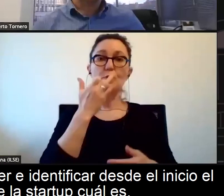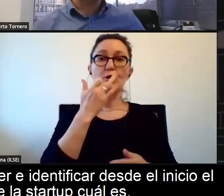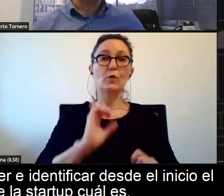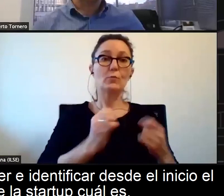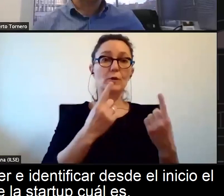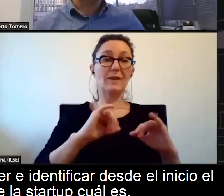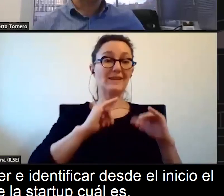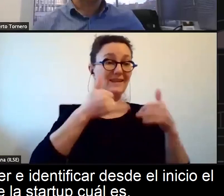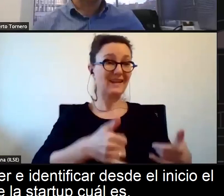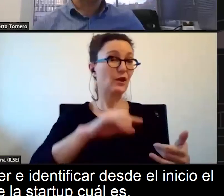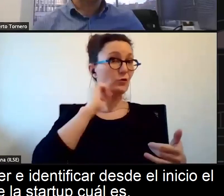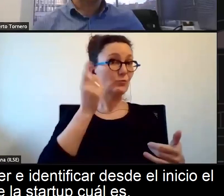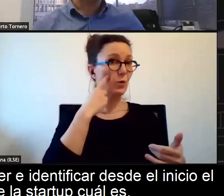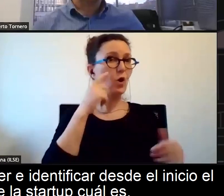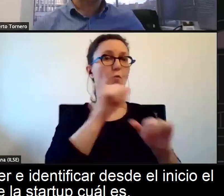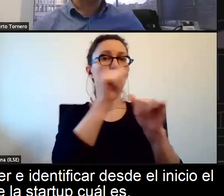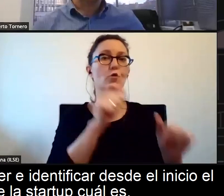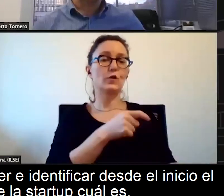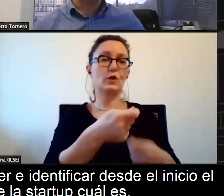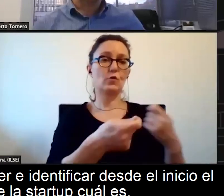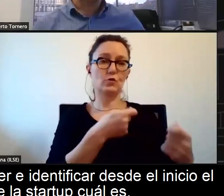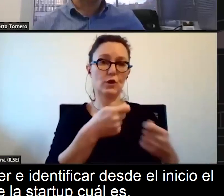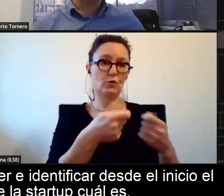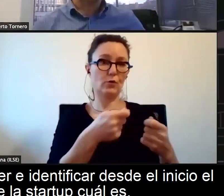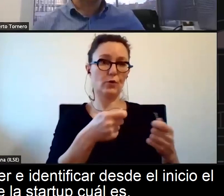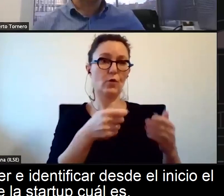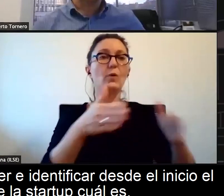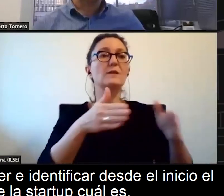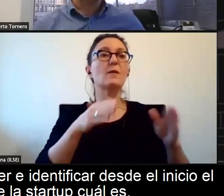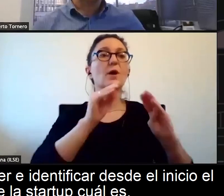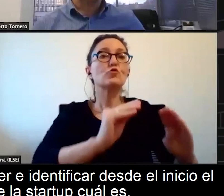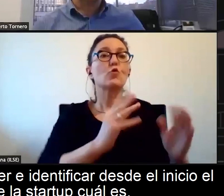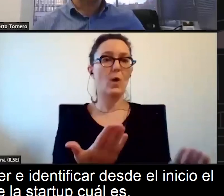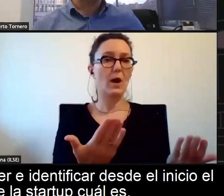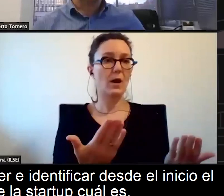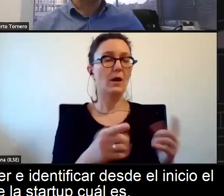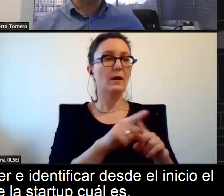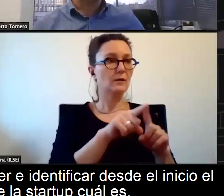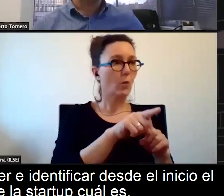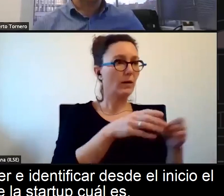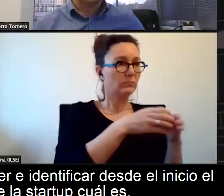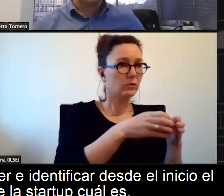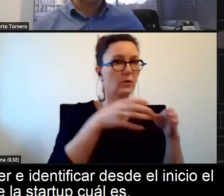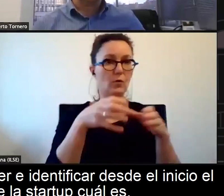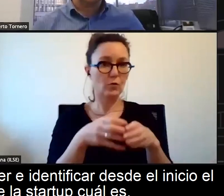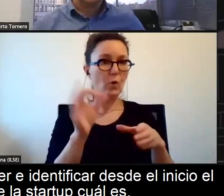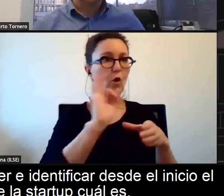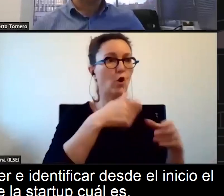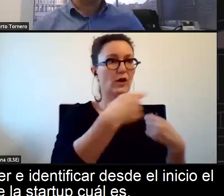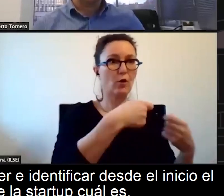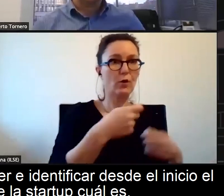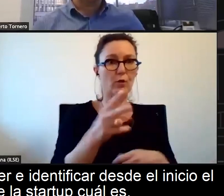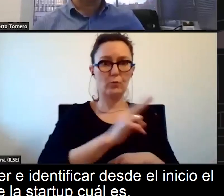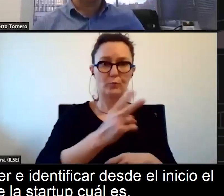el inicio el modelo de negocio de la startup. ¿Cuál es? ¿Es un B2B? ¿Es un B2C? ¿Es un B2G? Es decir, el B2